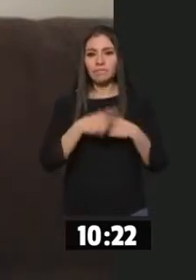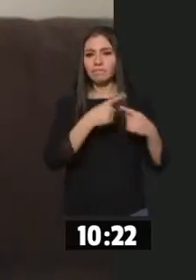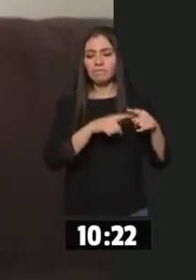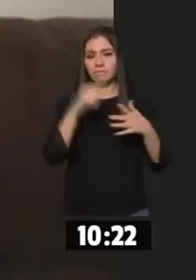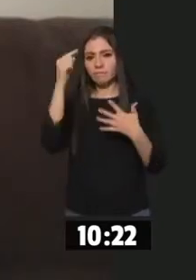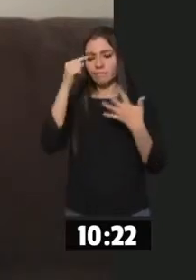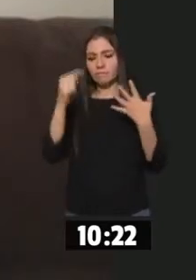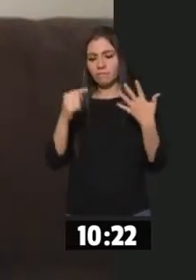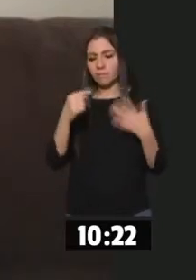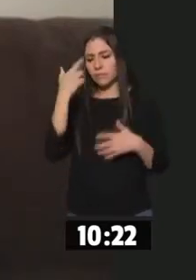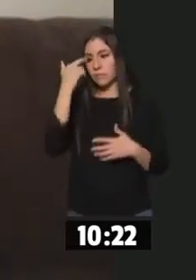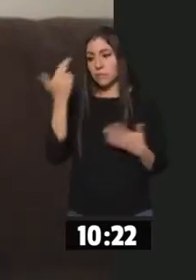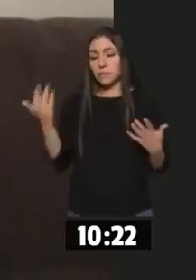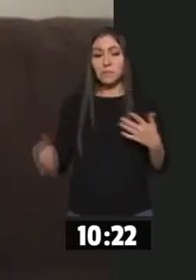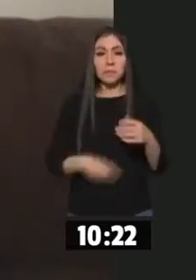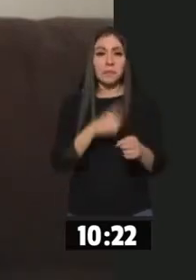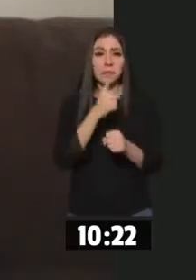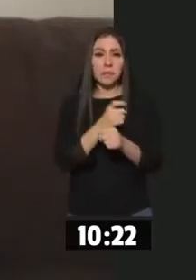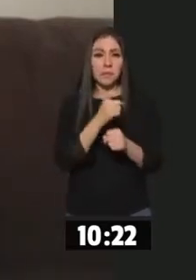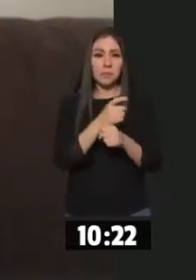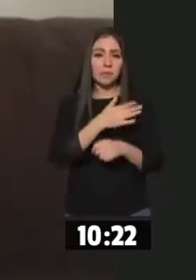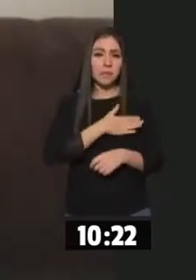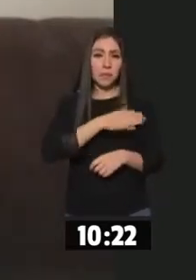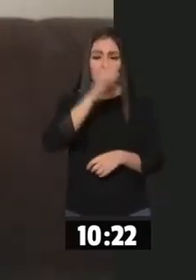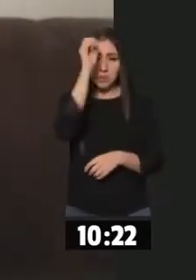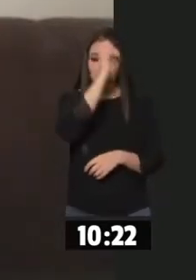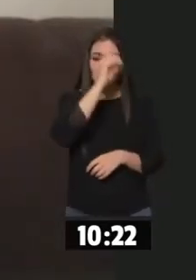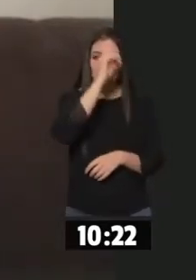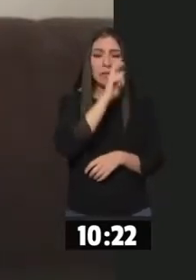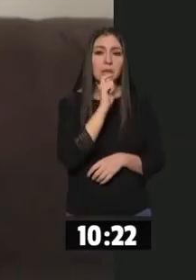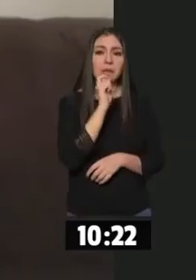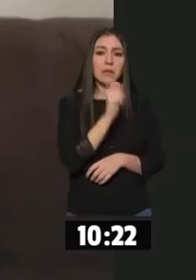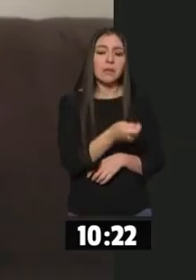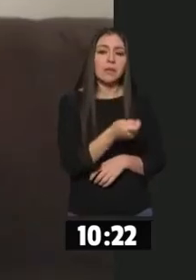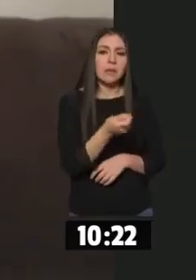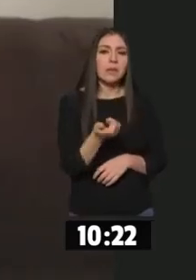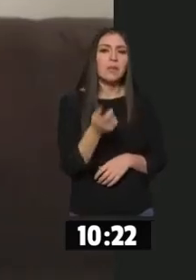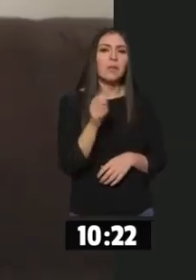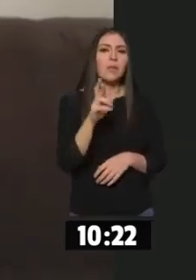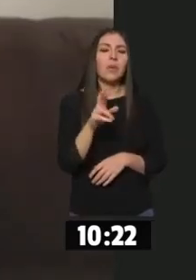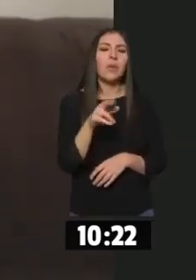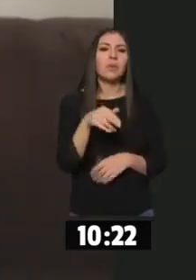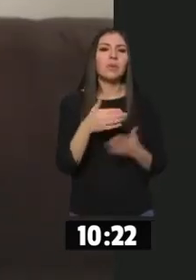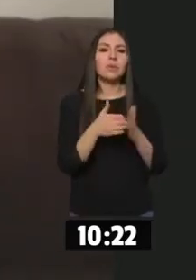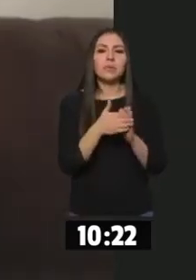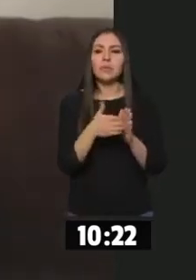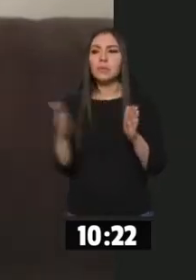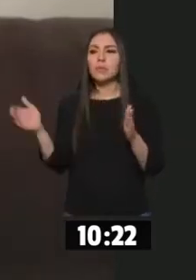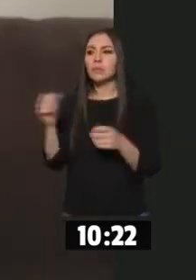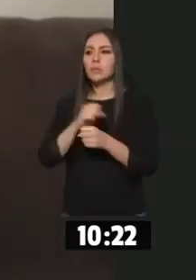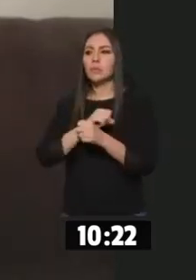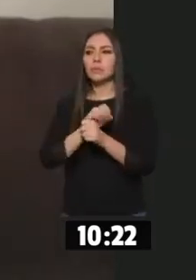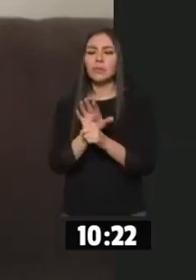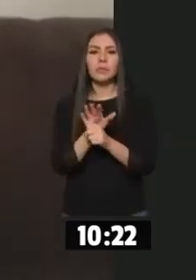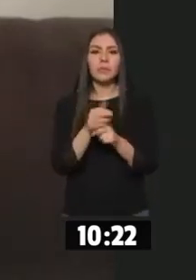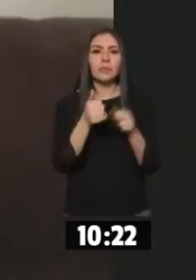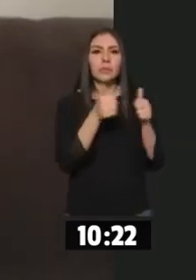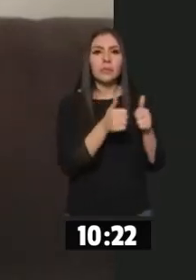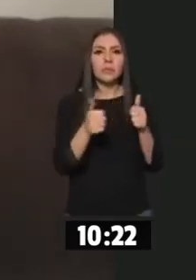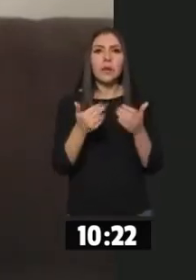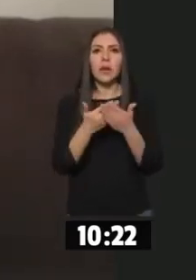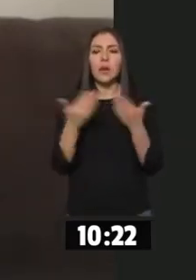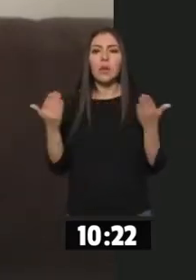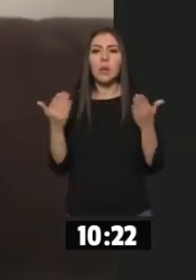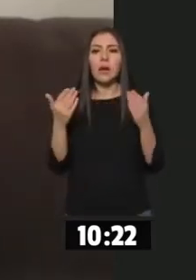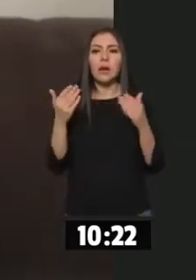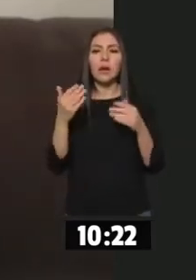desde nuestro punto de vista, sí tiene que ver con el confinamiento de la pandemia. Las cifras bajaron